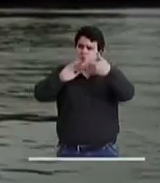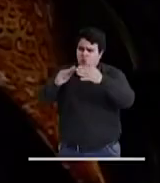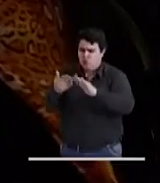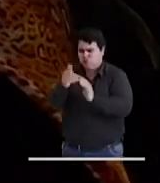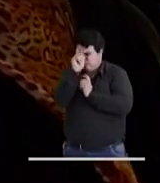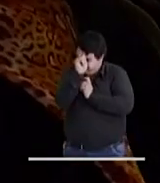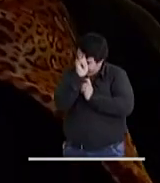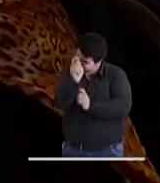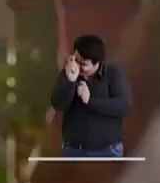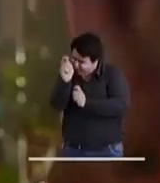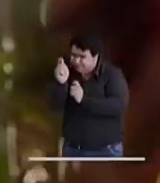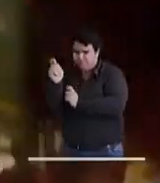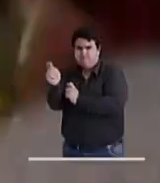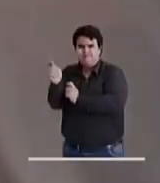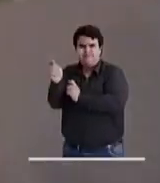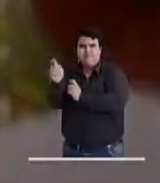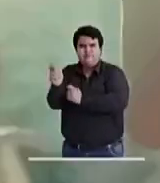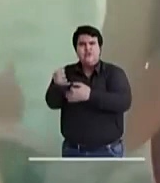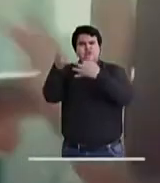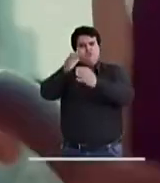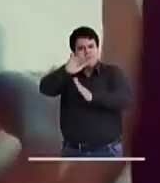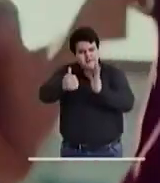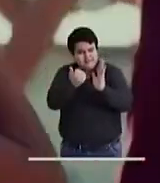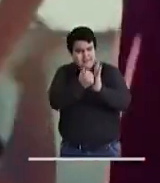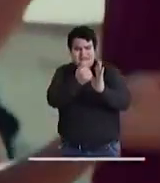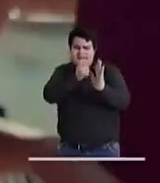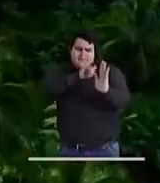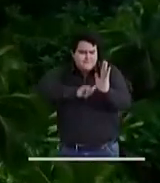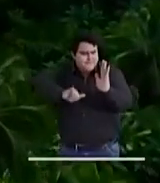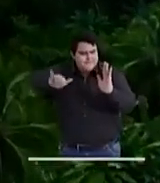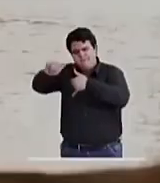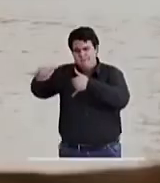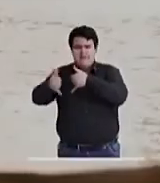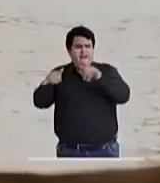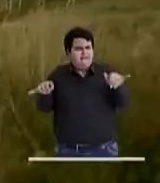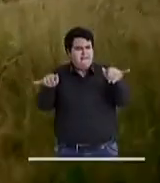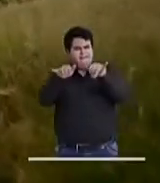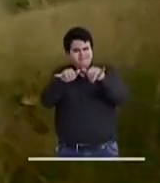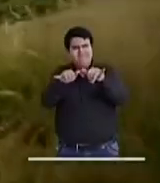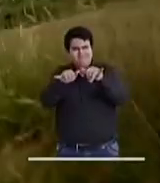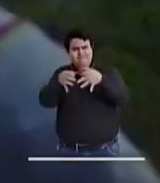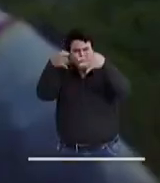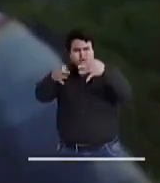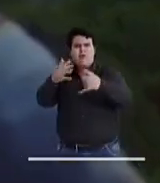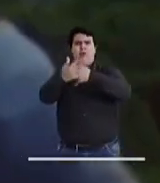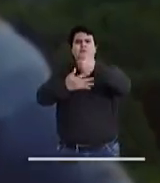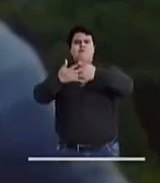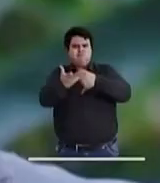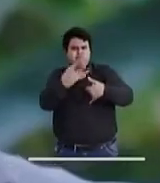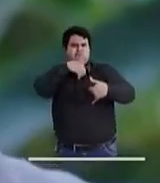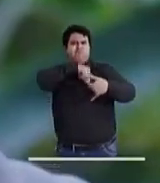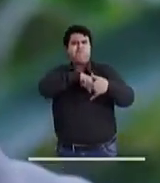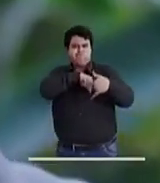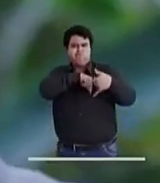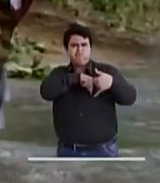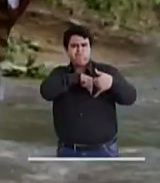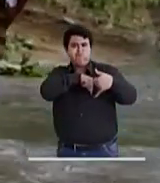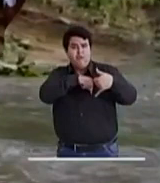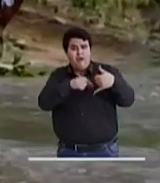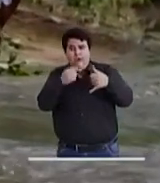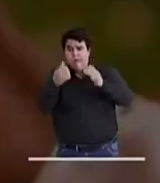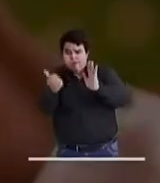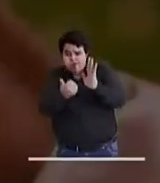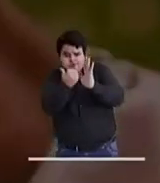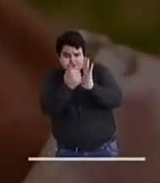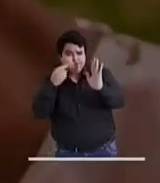entre seres humanos y esas historias que pasaron allí son importantes también de conocer de nuestra historia. O sea, este tema de